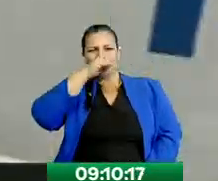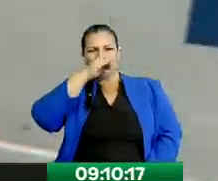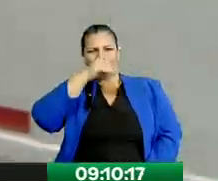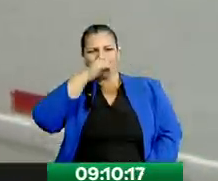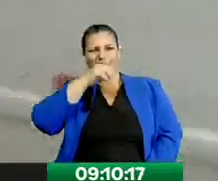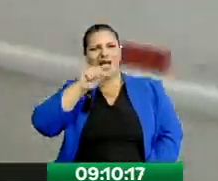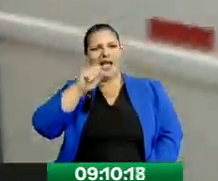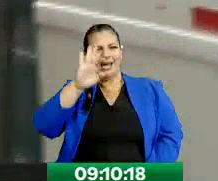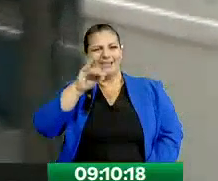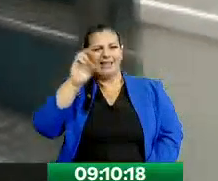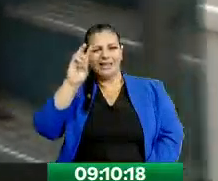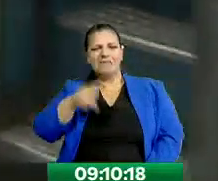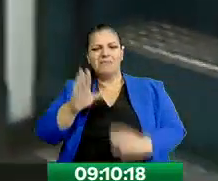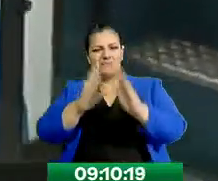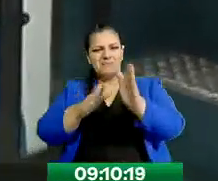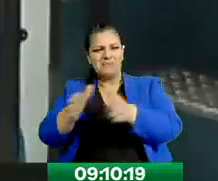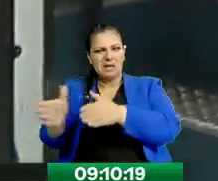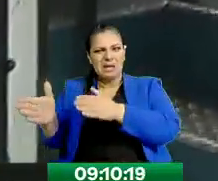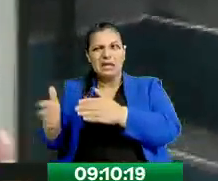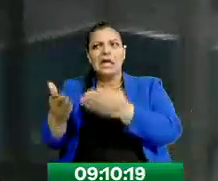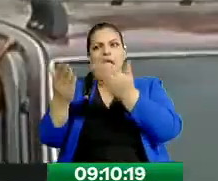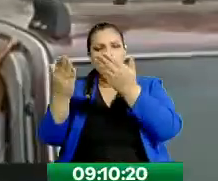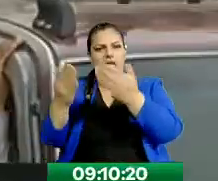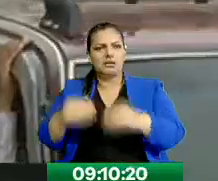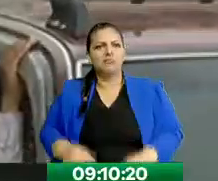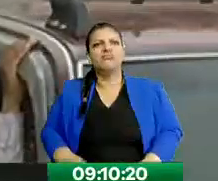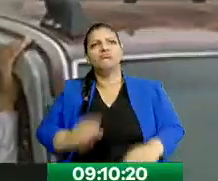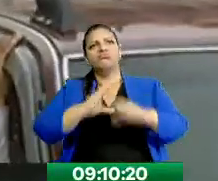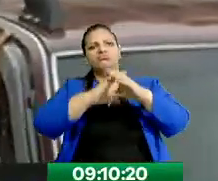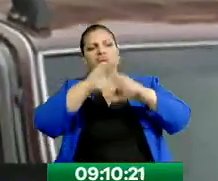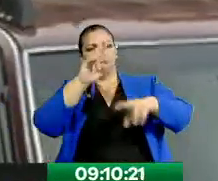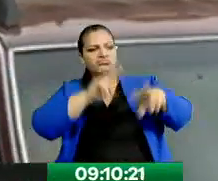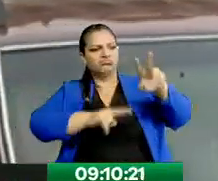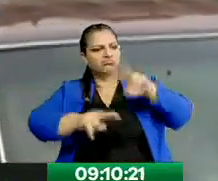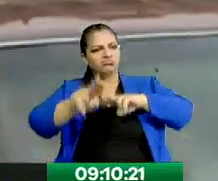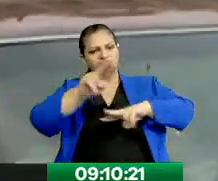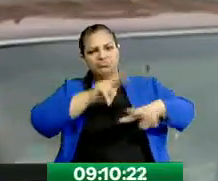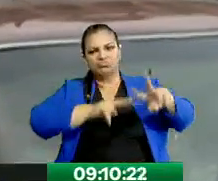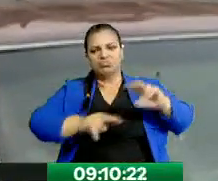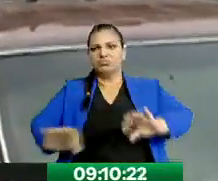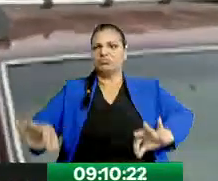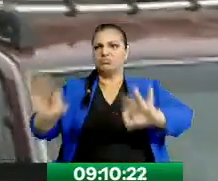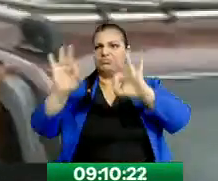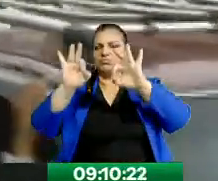en materia tránsito siga avanzando. El sistema integrado de transporte urbano, SITU,